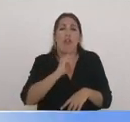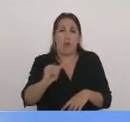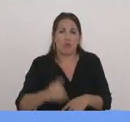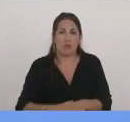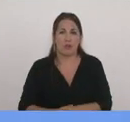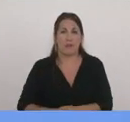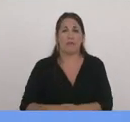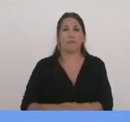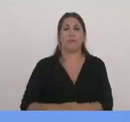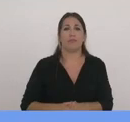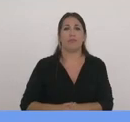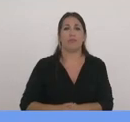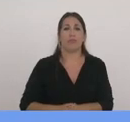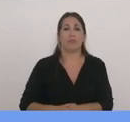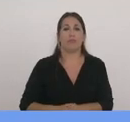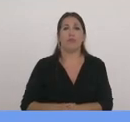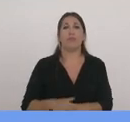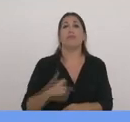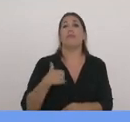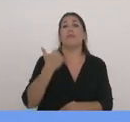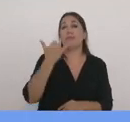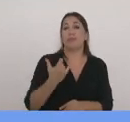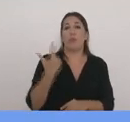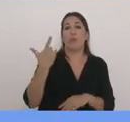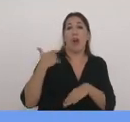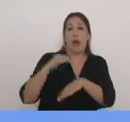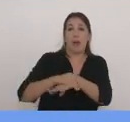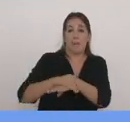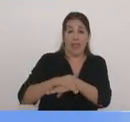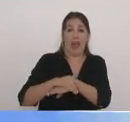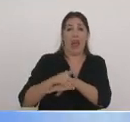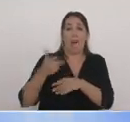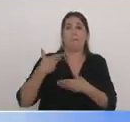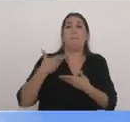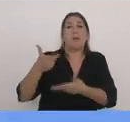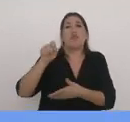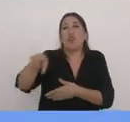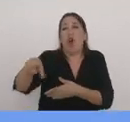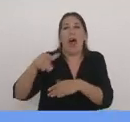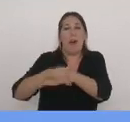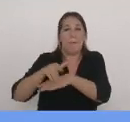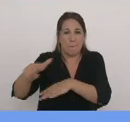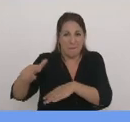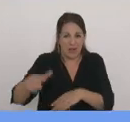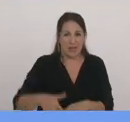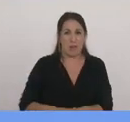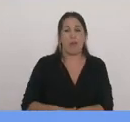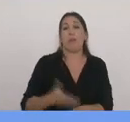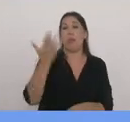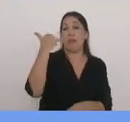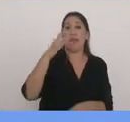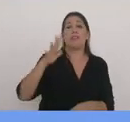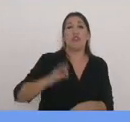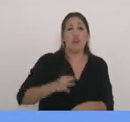Tengo una amiga que me presentó a una amiga de ella, que me confesó hace 5 años que tiene un